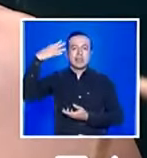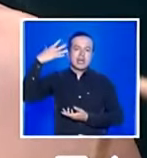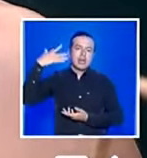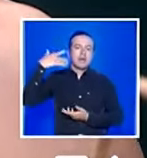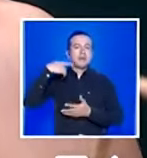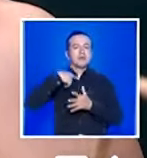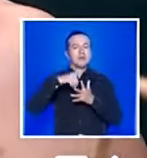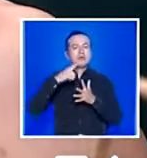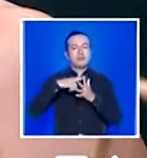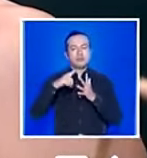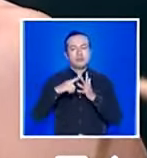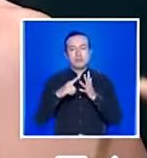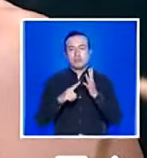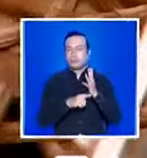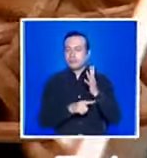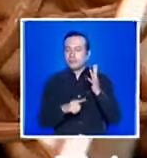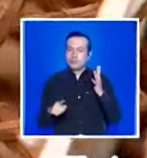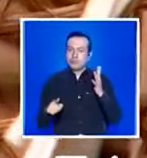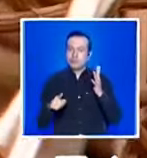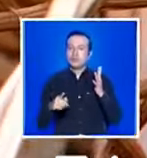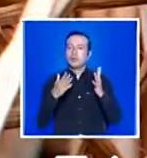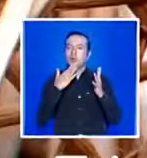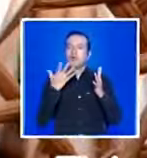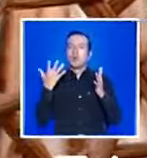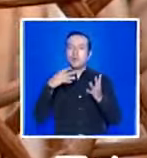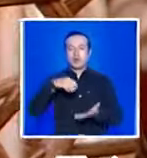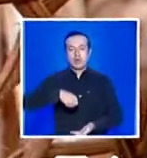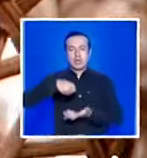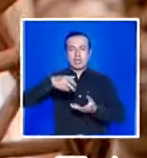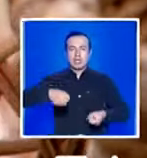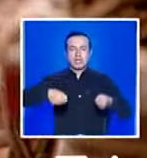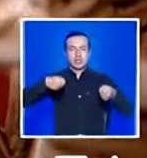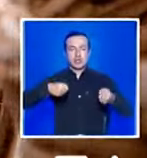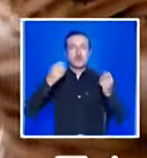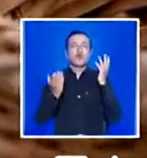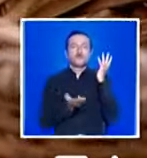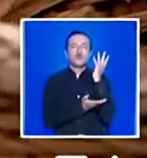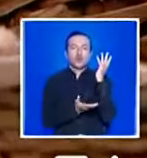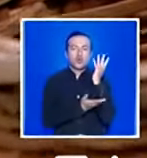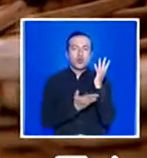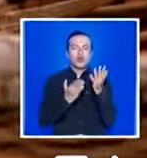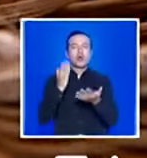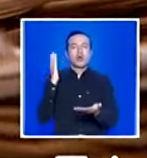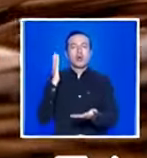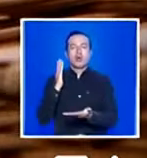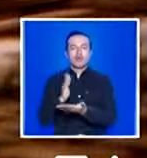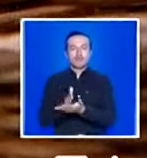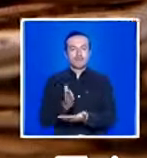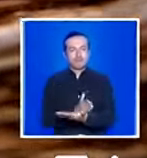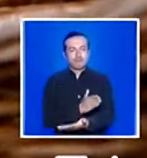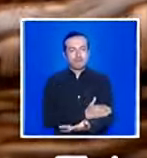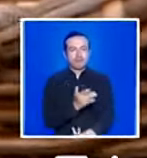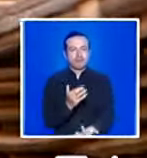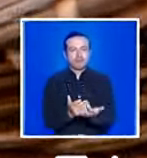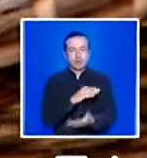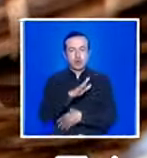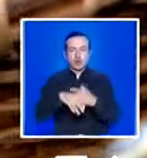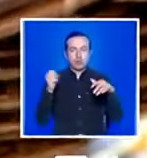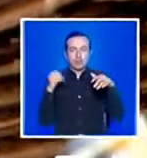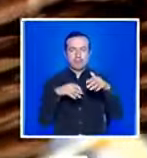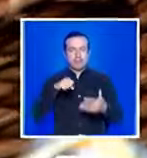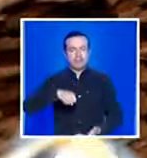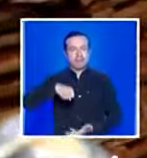abanicos, canastas como para cargar yucas, leñas, Todo eso elaborado a mano y es